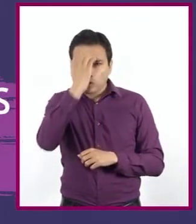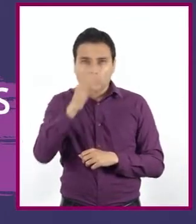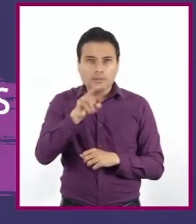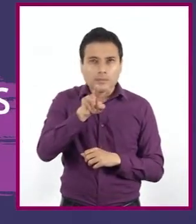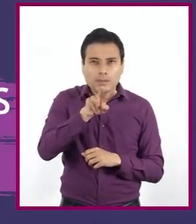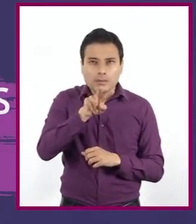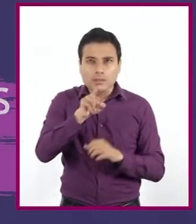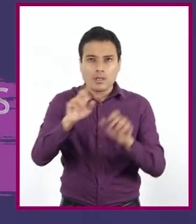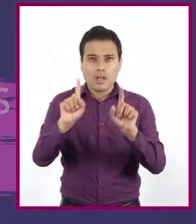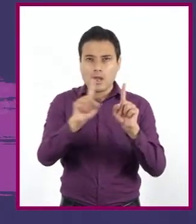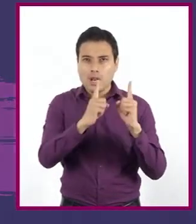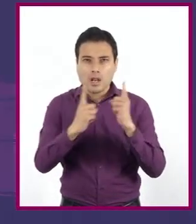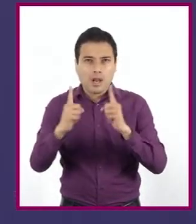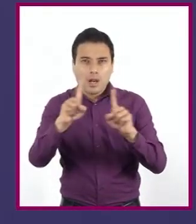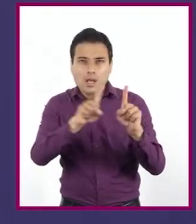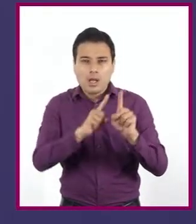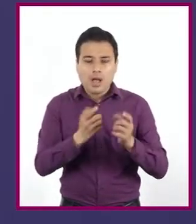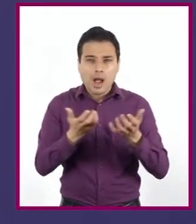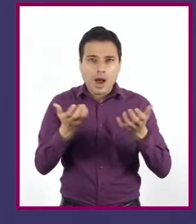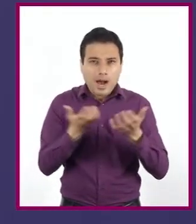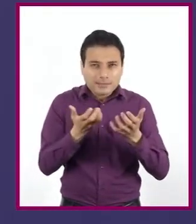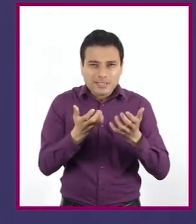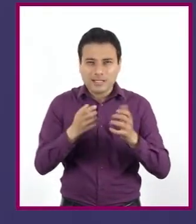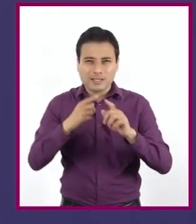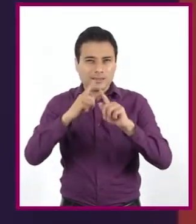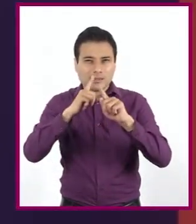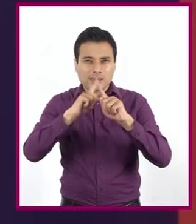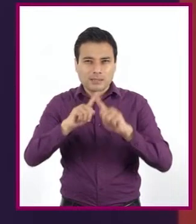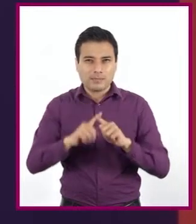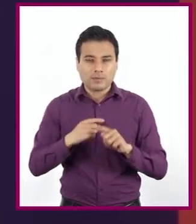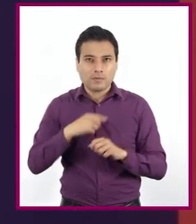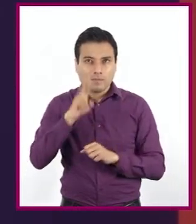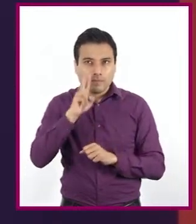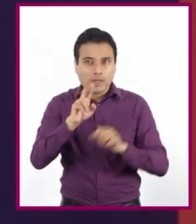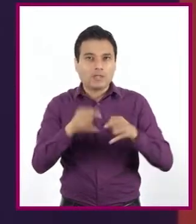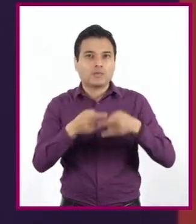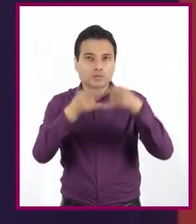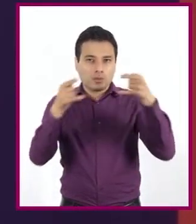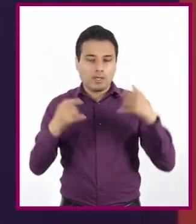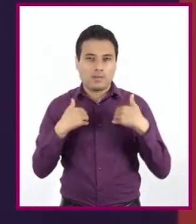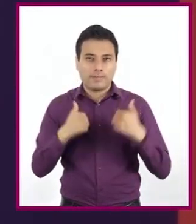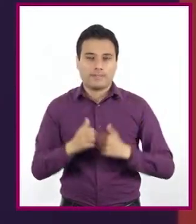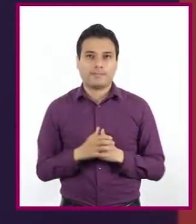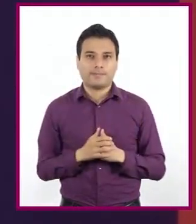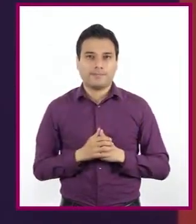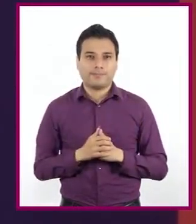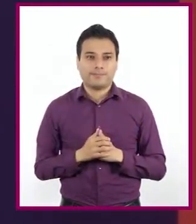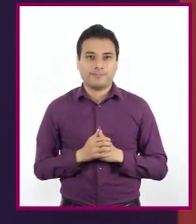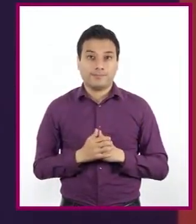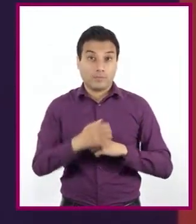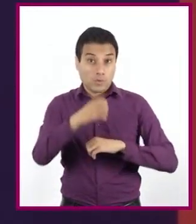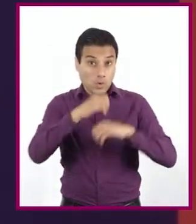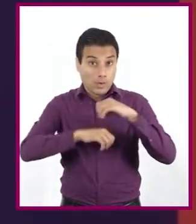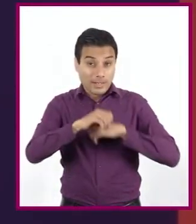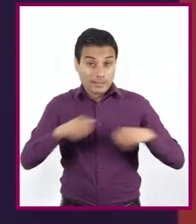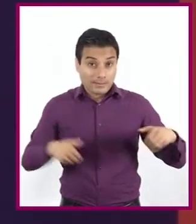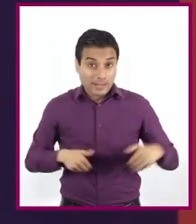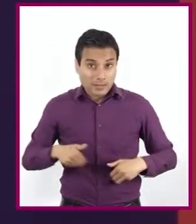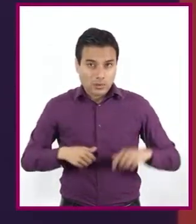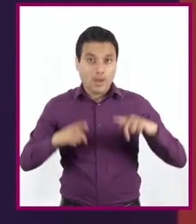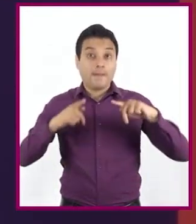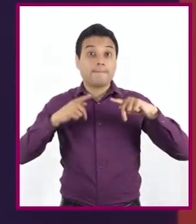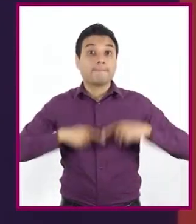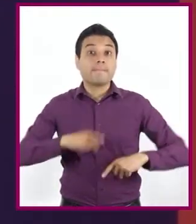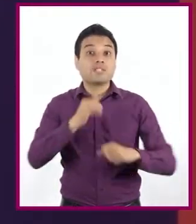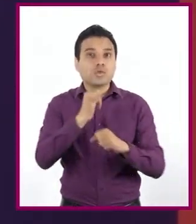en presente lo que hacen y dicen los personajes. ¡Claro! En una obra de teatro son los personajes quienes nos